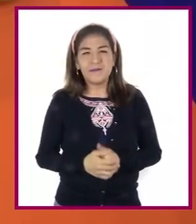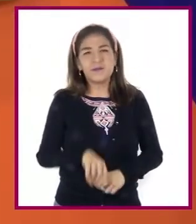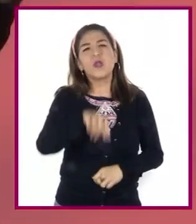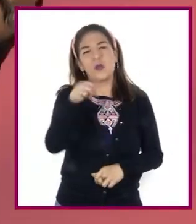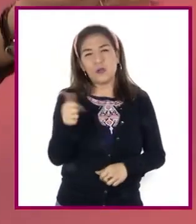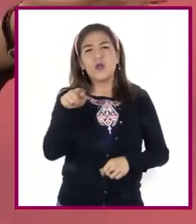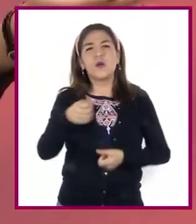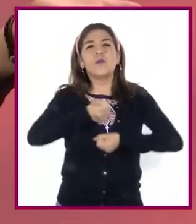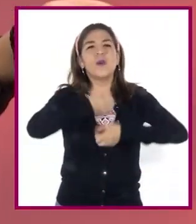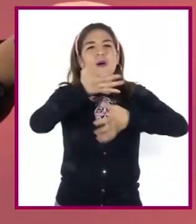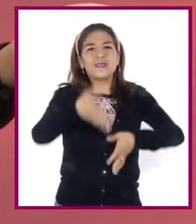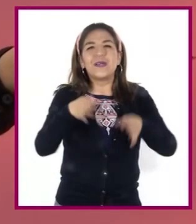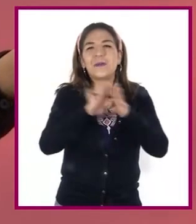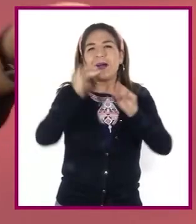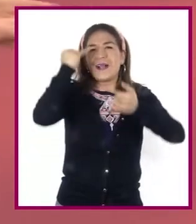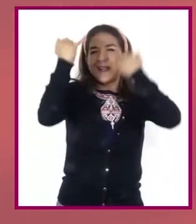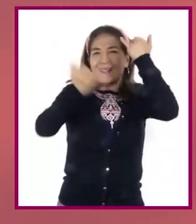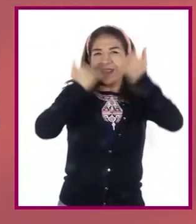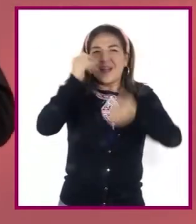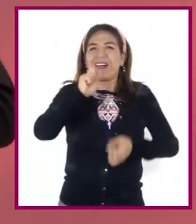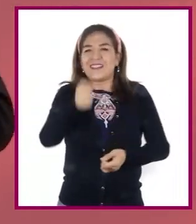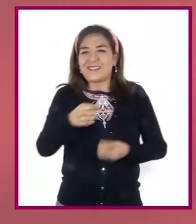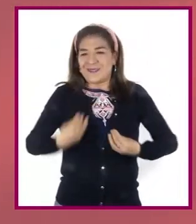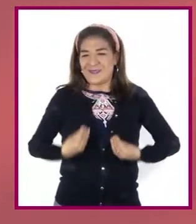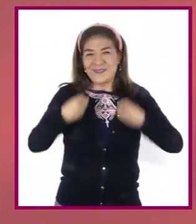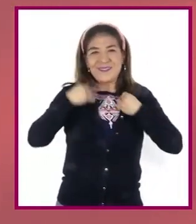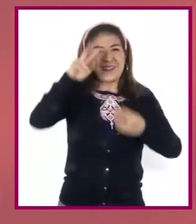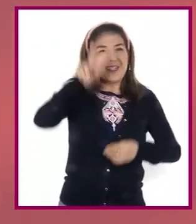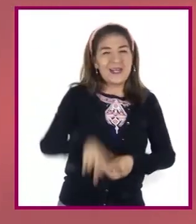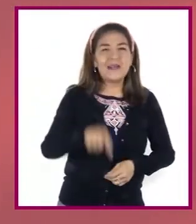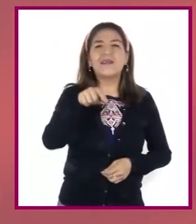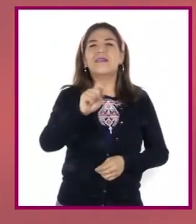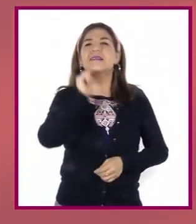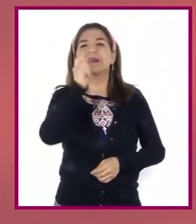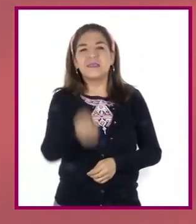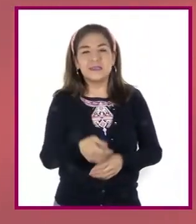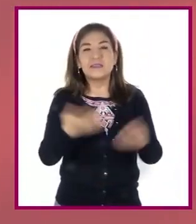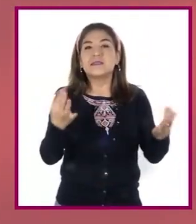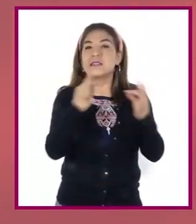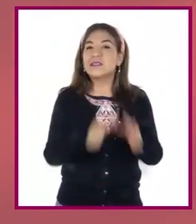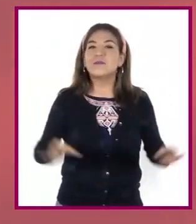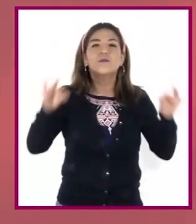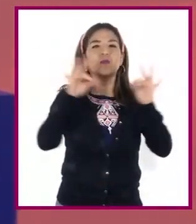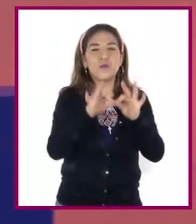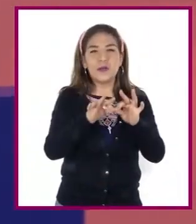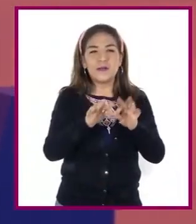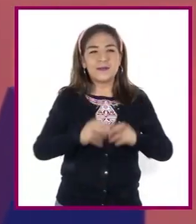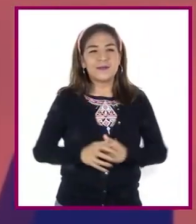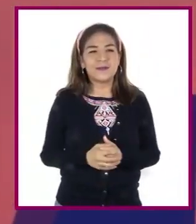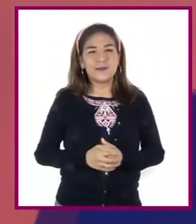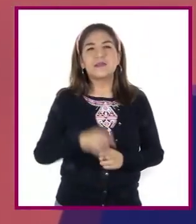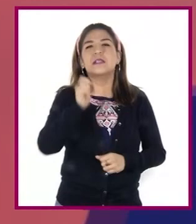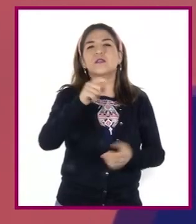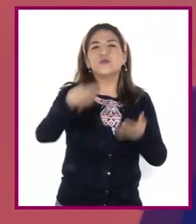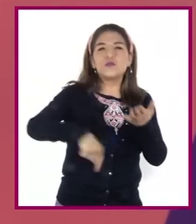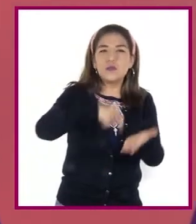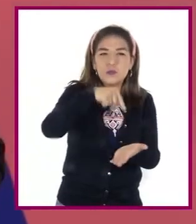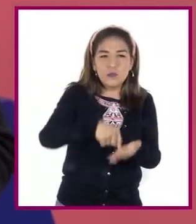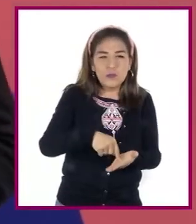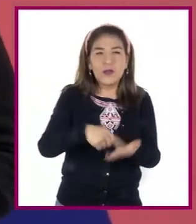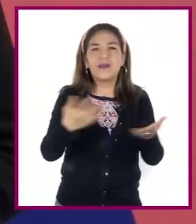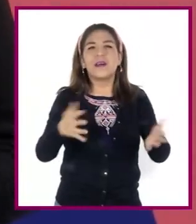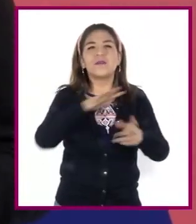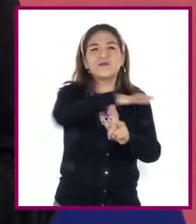poesía evoca y recrea la realidad y una parte de la realidad muy importante tiene que ver con los espacios,